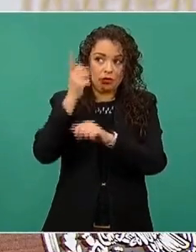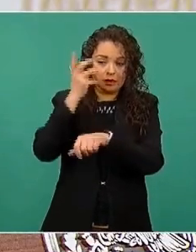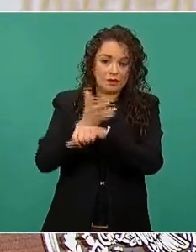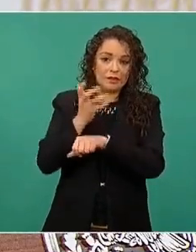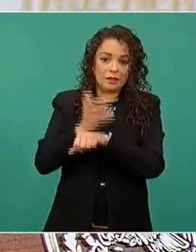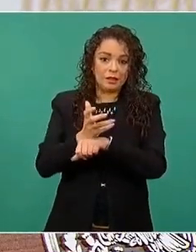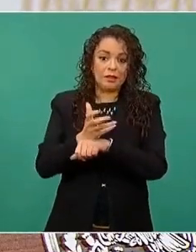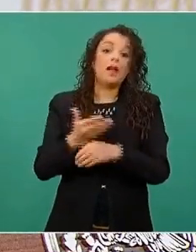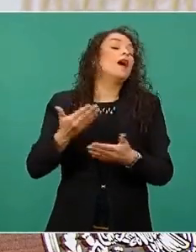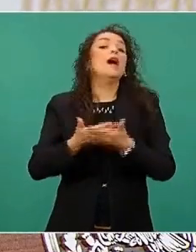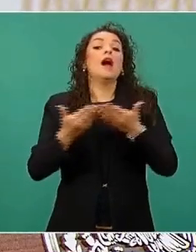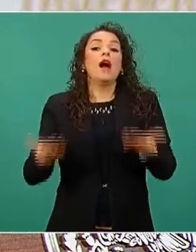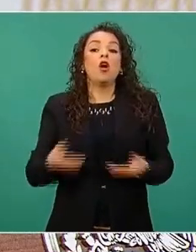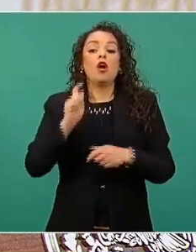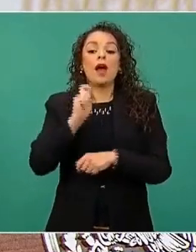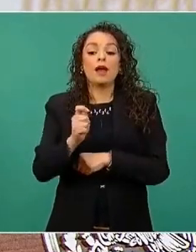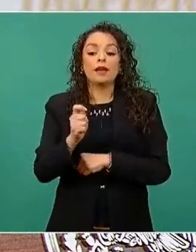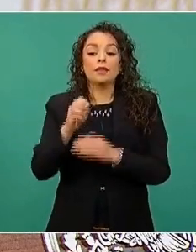el que